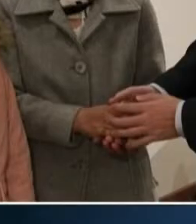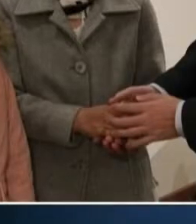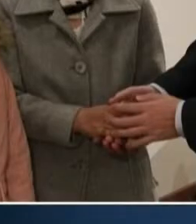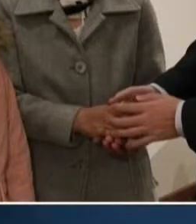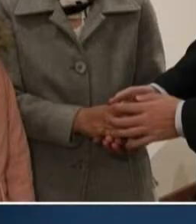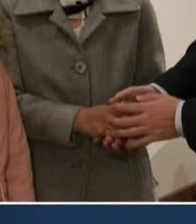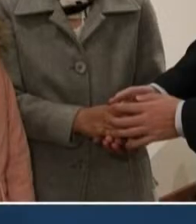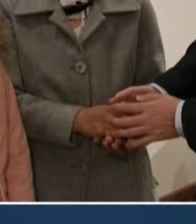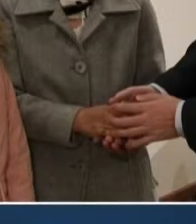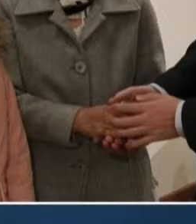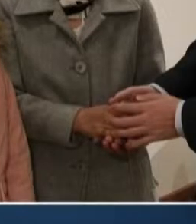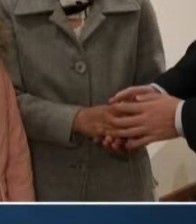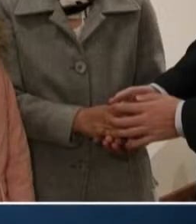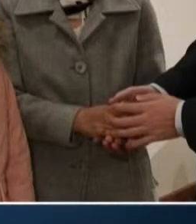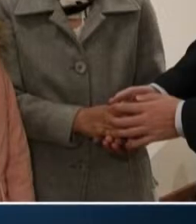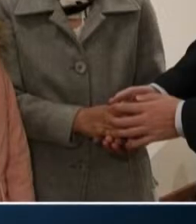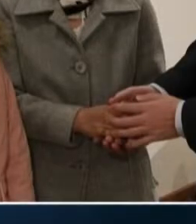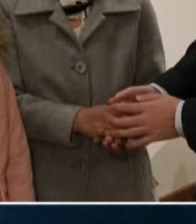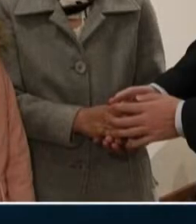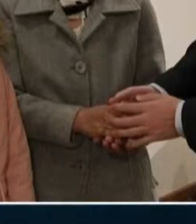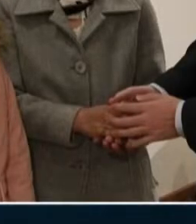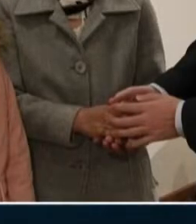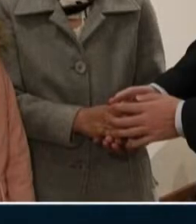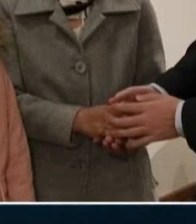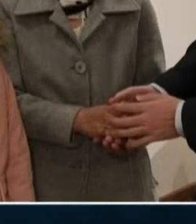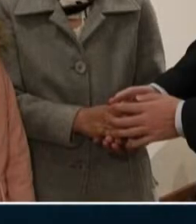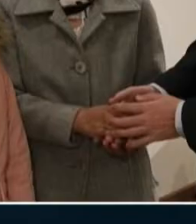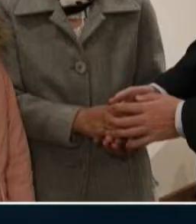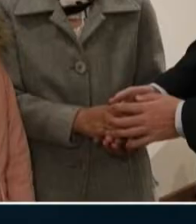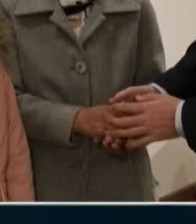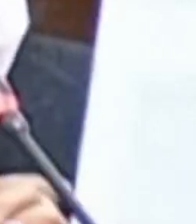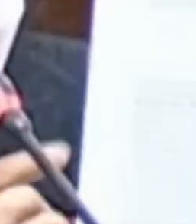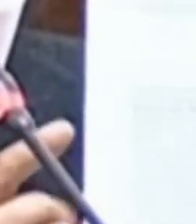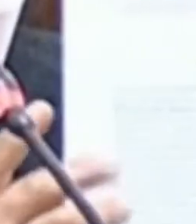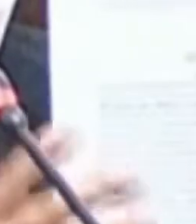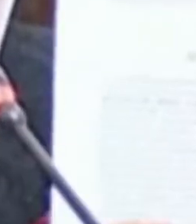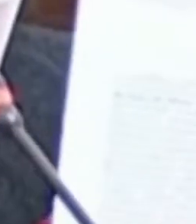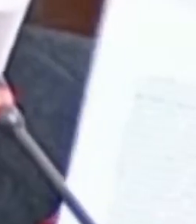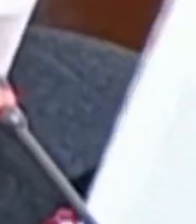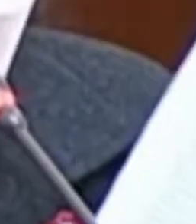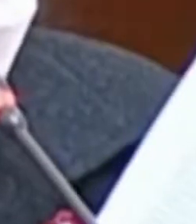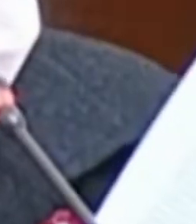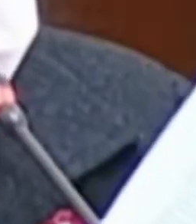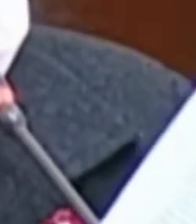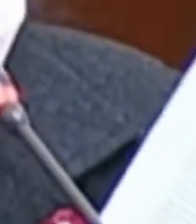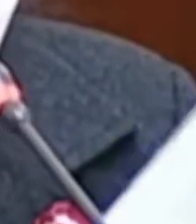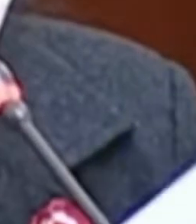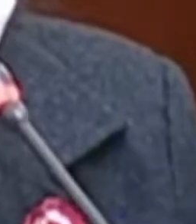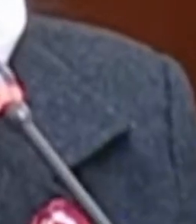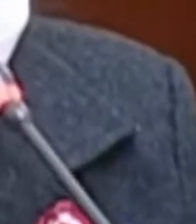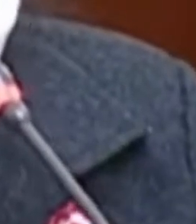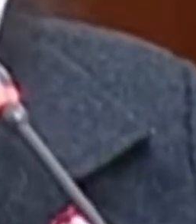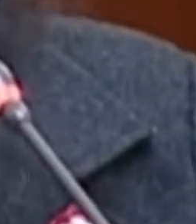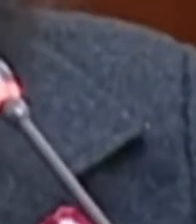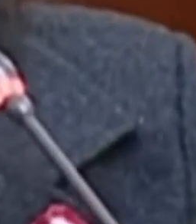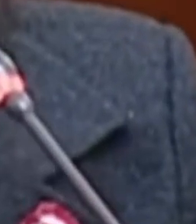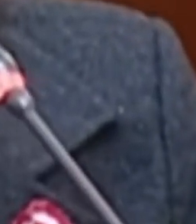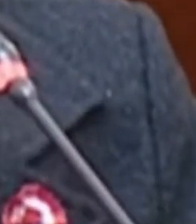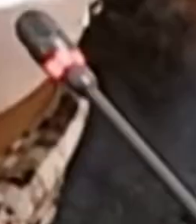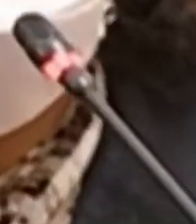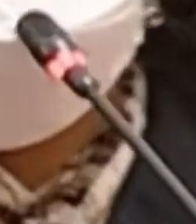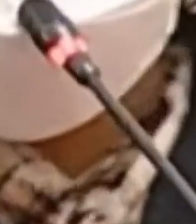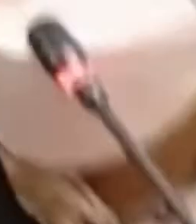frecuentemente hace exactamente lo contrario. El eslogan más importante de su campaña fue por el bien de todos, primero los